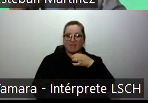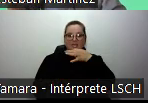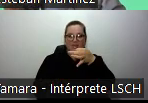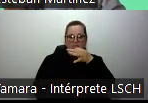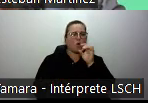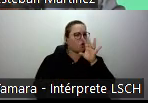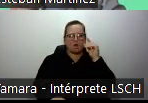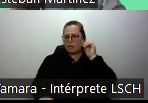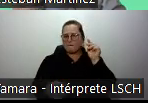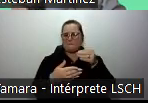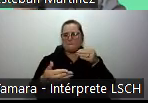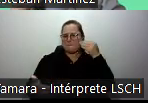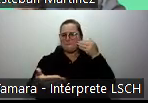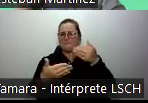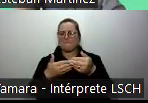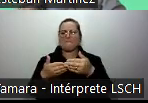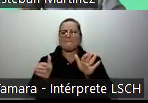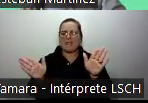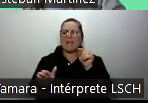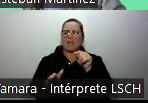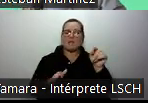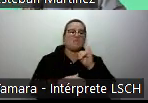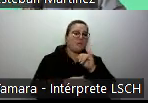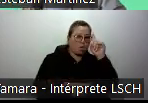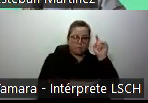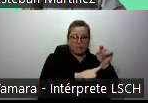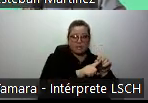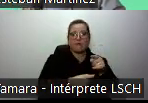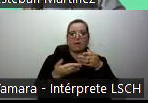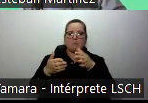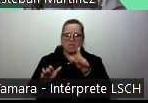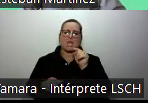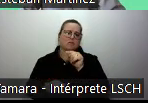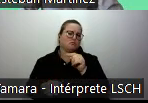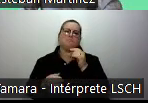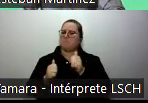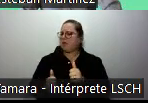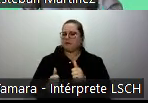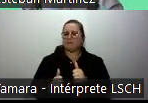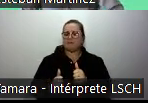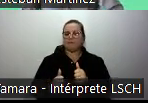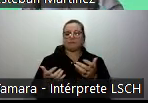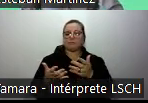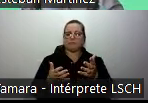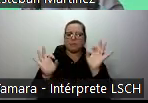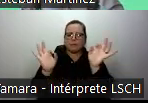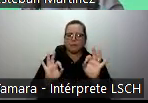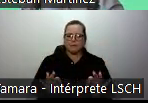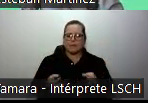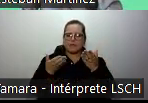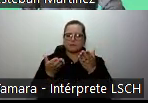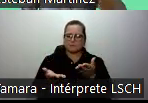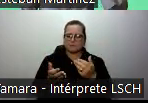más después igual es necesario definir algún objetivo pero si tienes la meta probablemente sea suficiente Y cómo se definen las